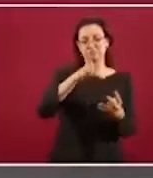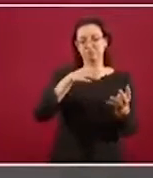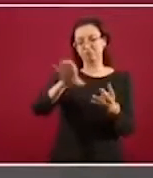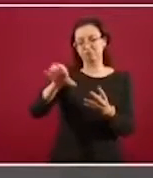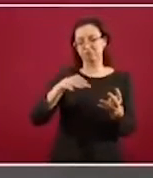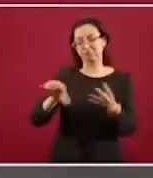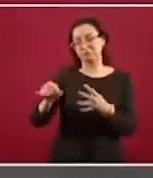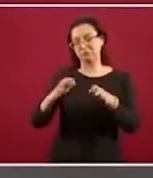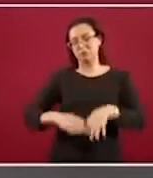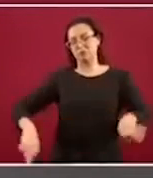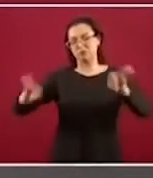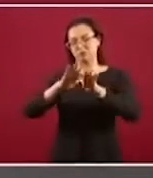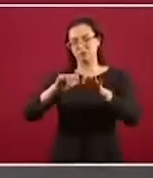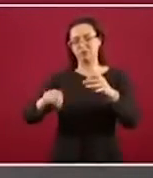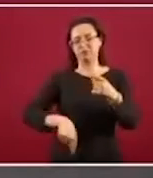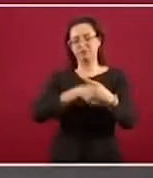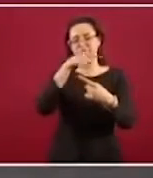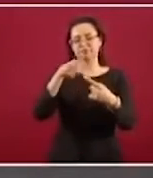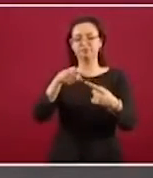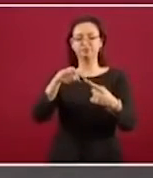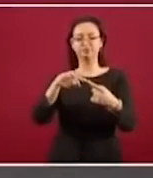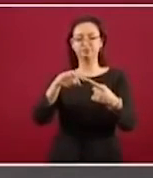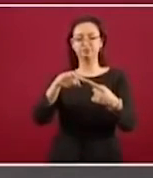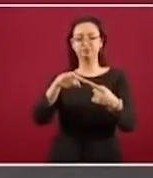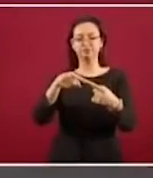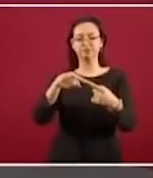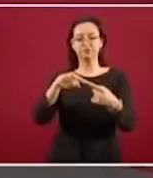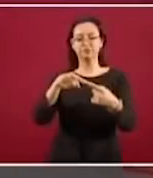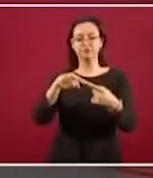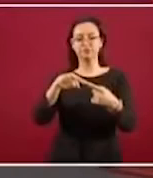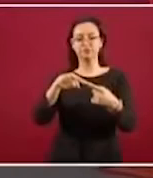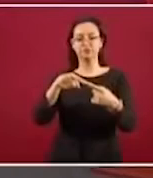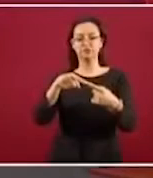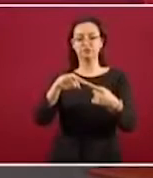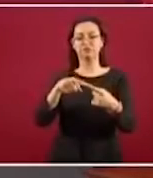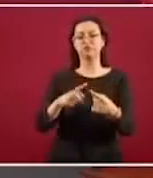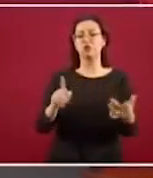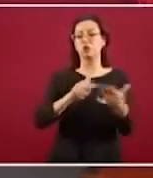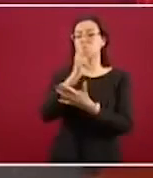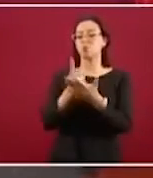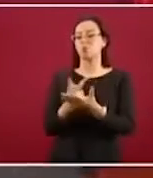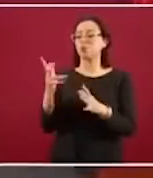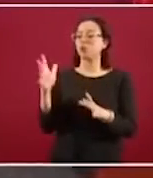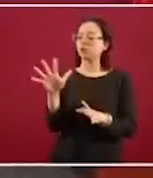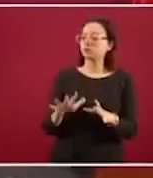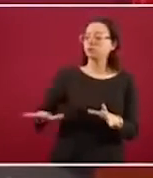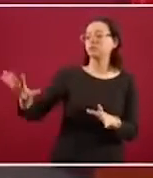Primero, con esos recursos, fortalecer los programas sociales,